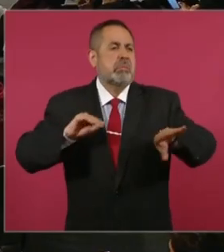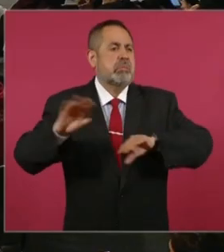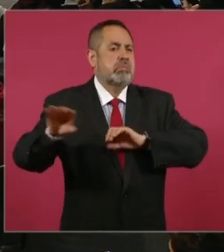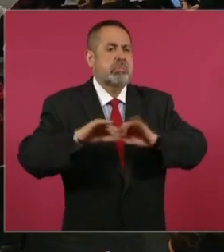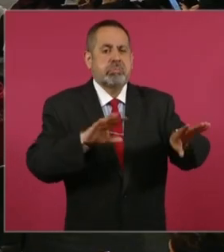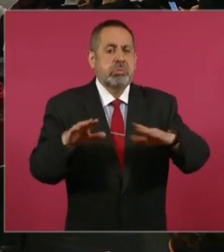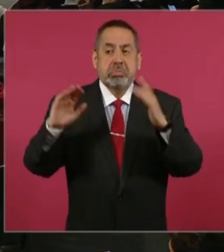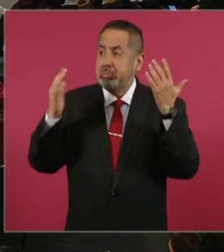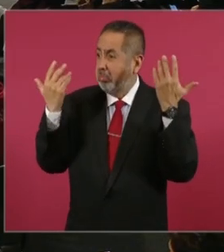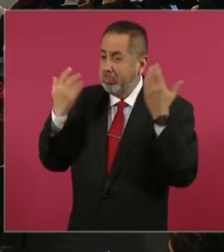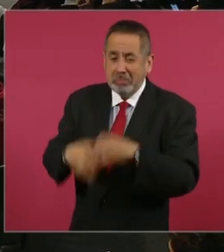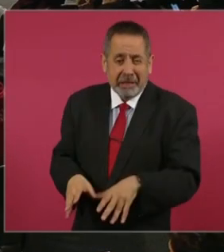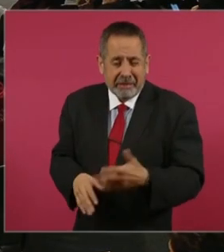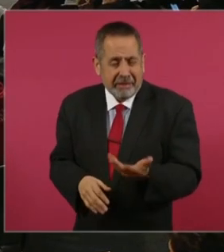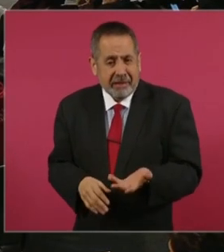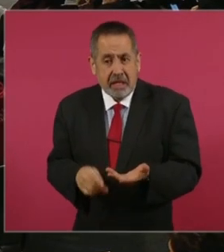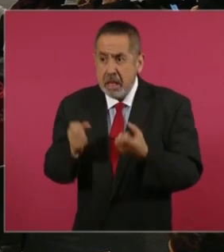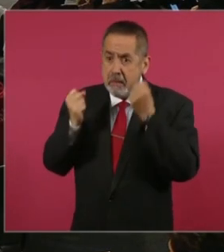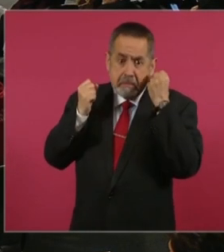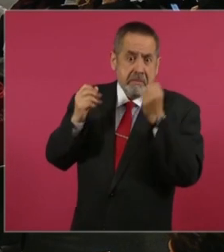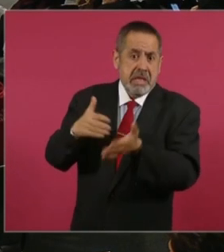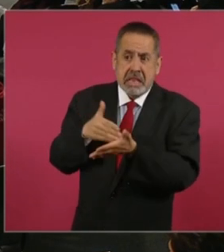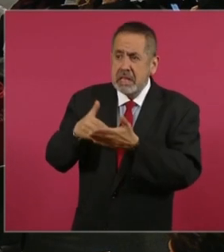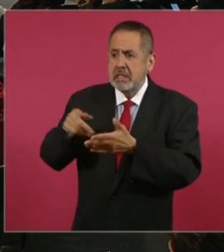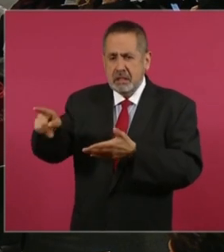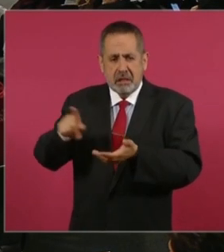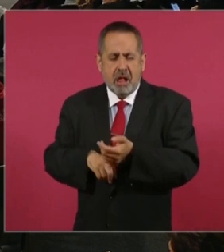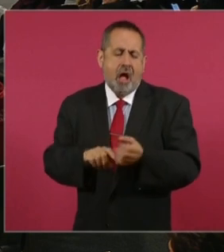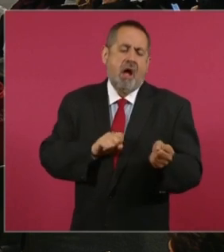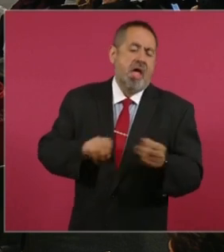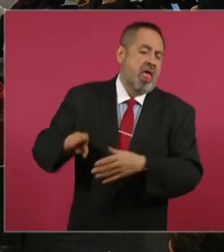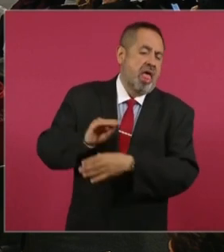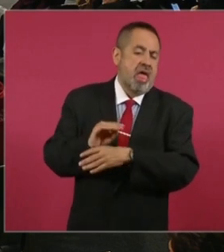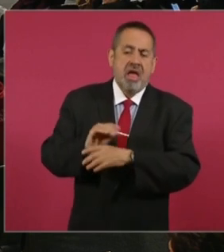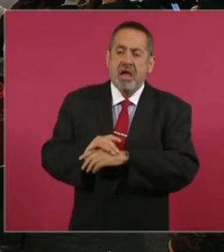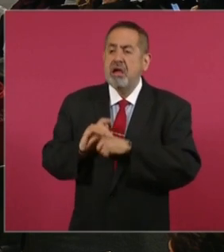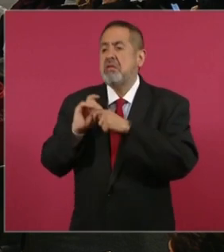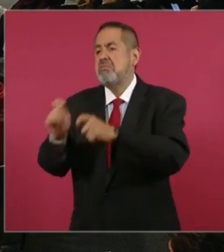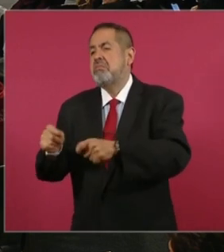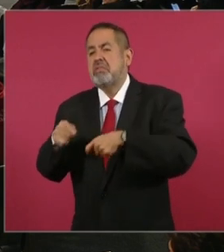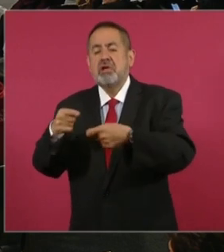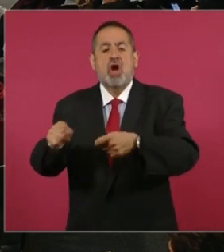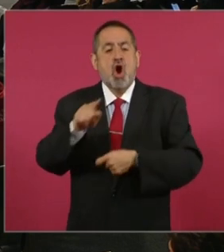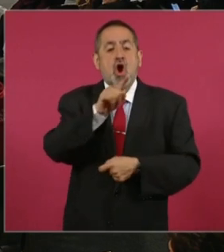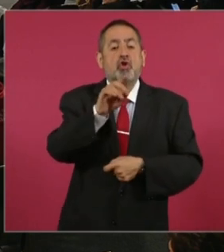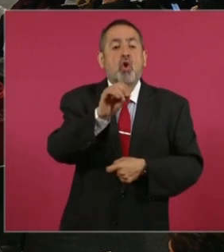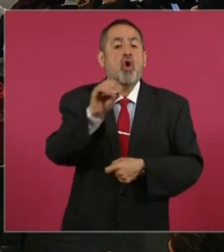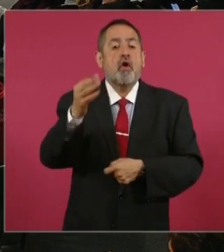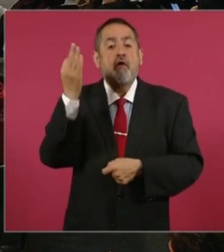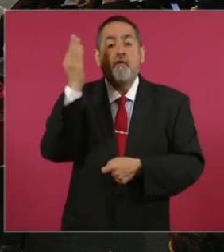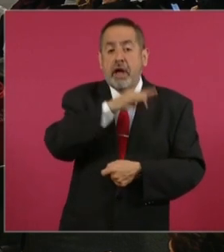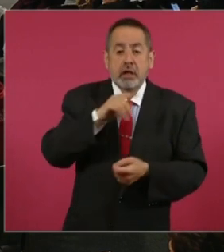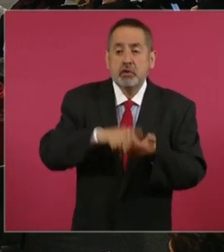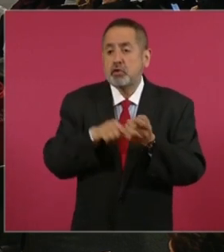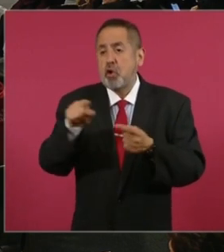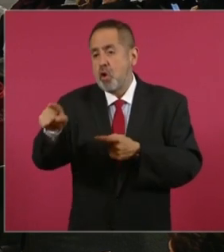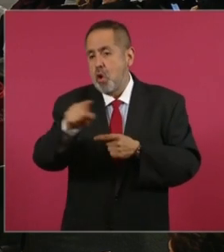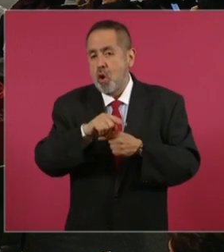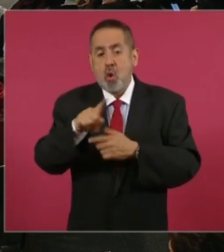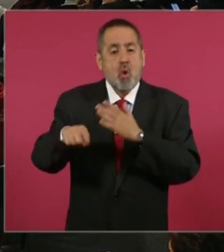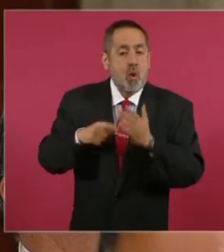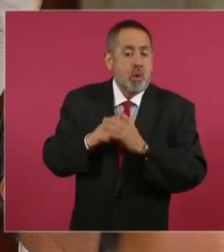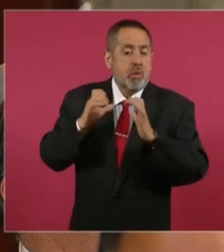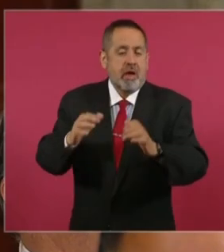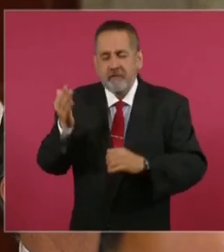de las decenas de miles de ejemplares de vida silvestre que la profepa ha dejado en custodia en zoológicos, falsos santuarios o unidades de manejo?